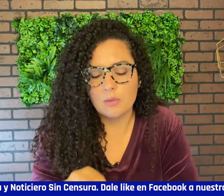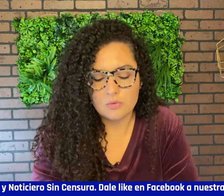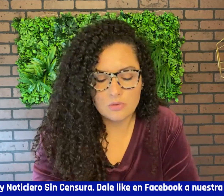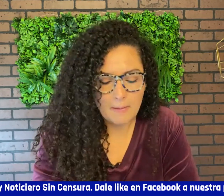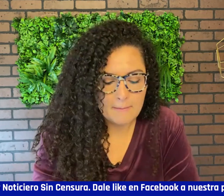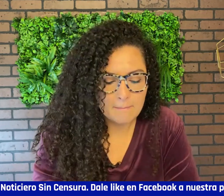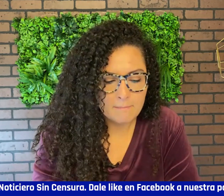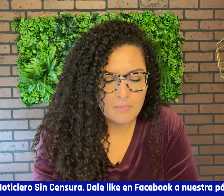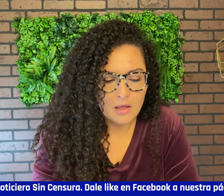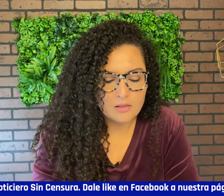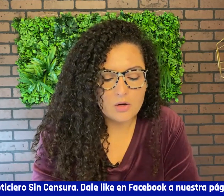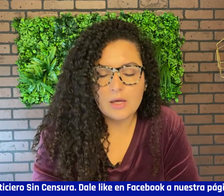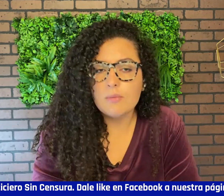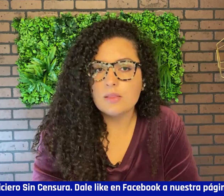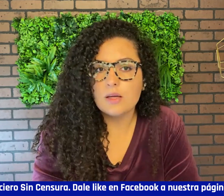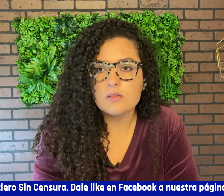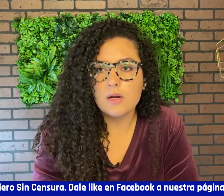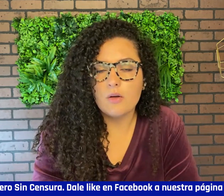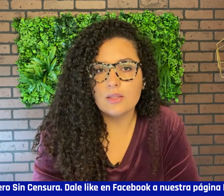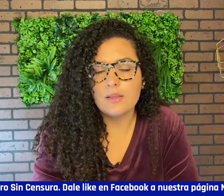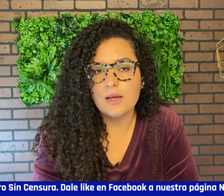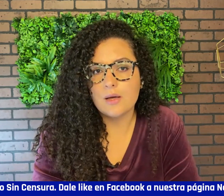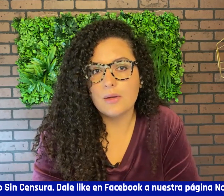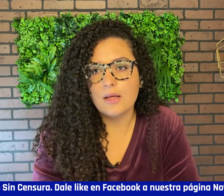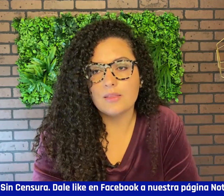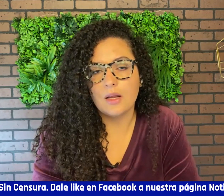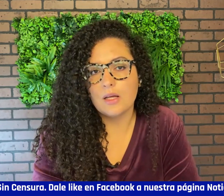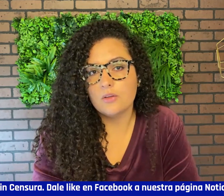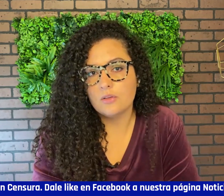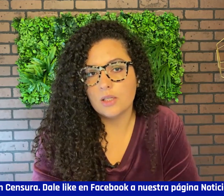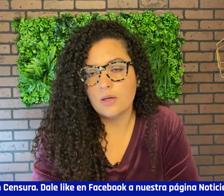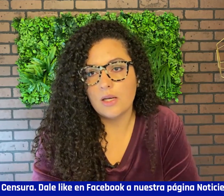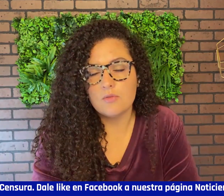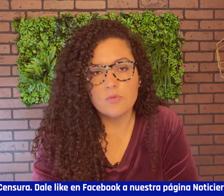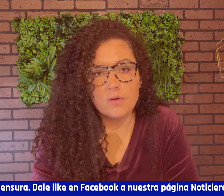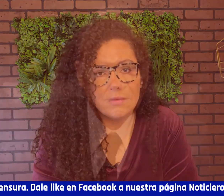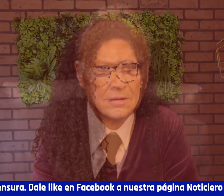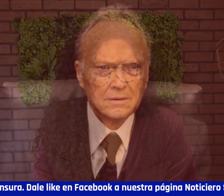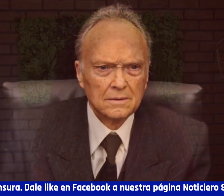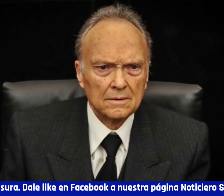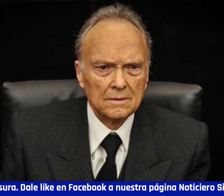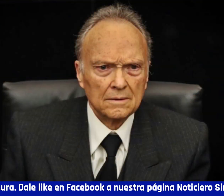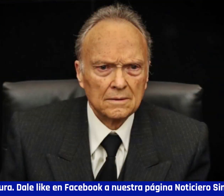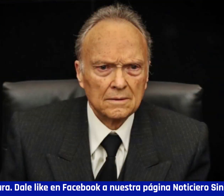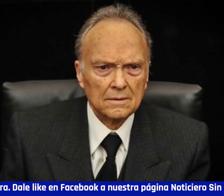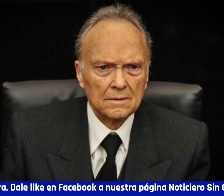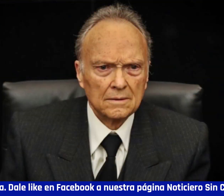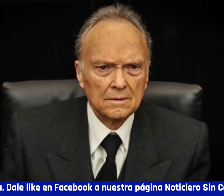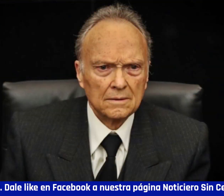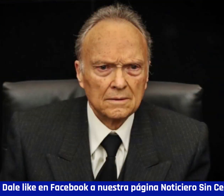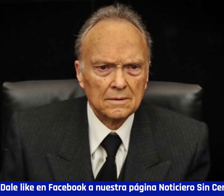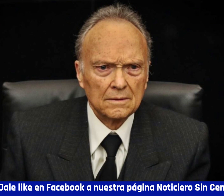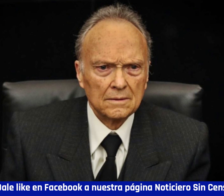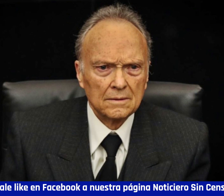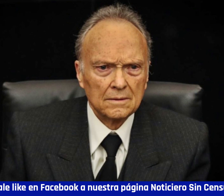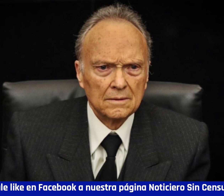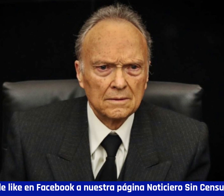fecha en que no sabemos. Teóricamente, Gertz Manero ya tendría que haber entregado el informe de la Fiscalía del